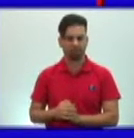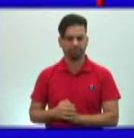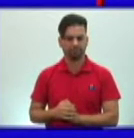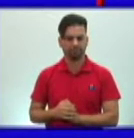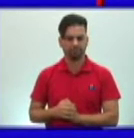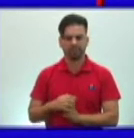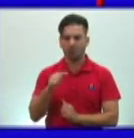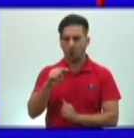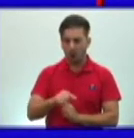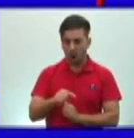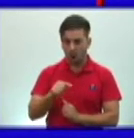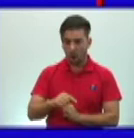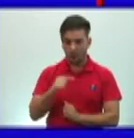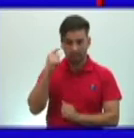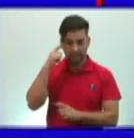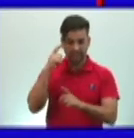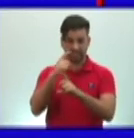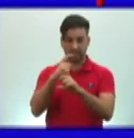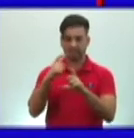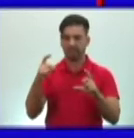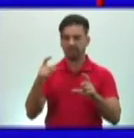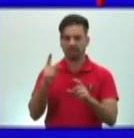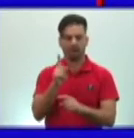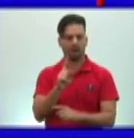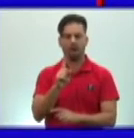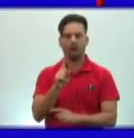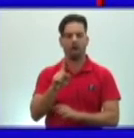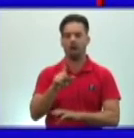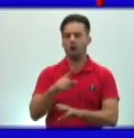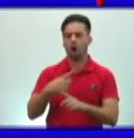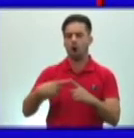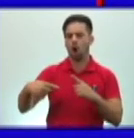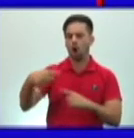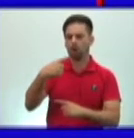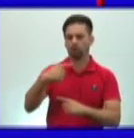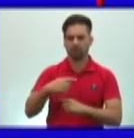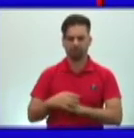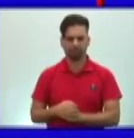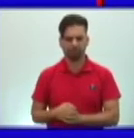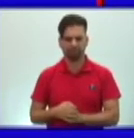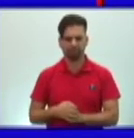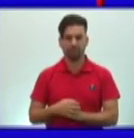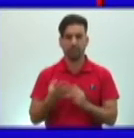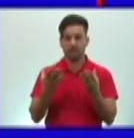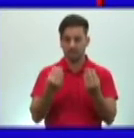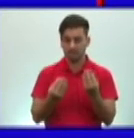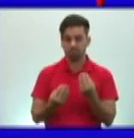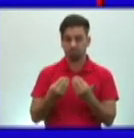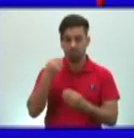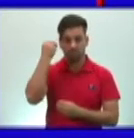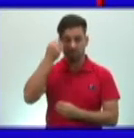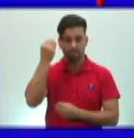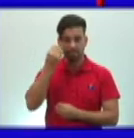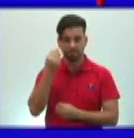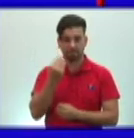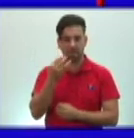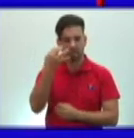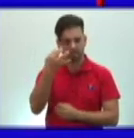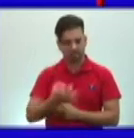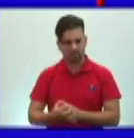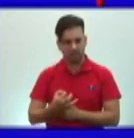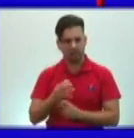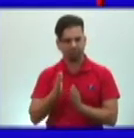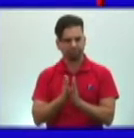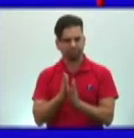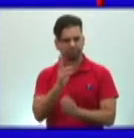niega. Y muchos de ellos que profesan sinceras creencias religiosas ven en la evolución la expresión de la